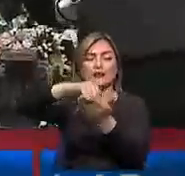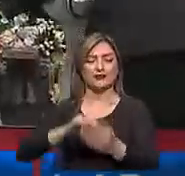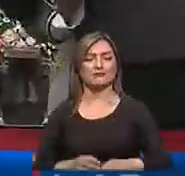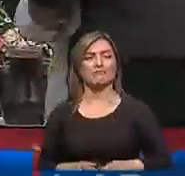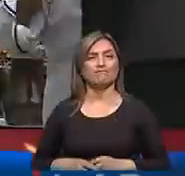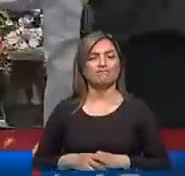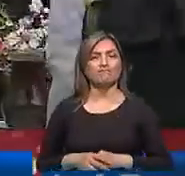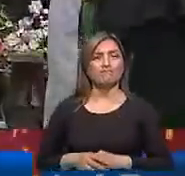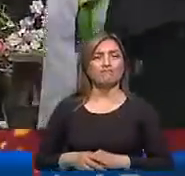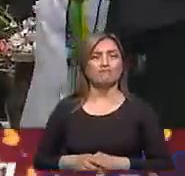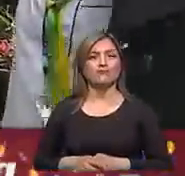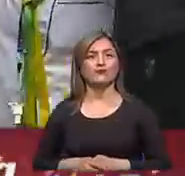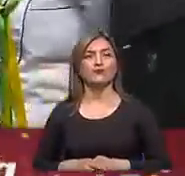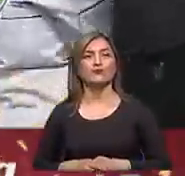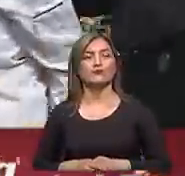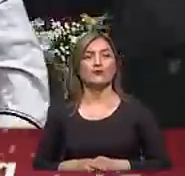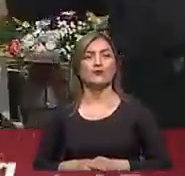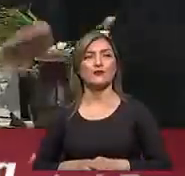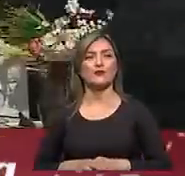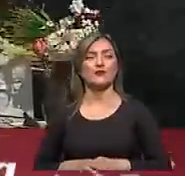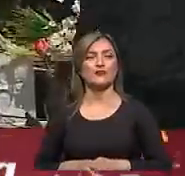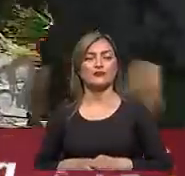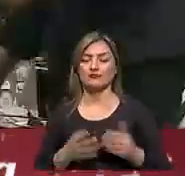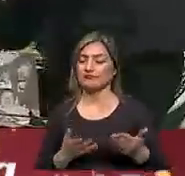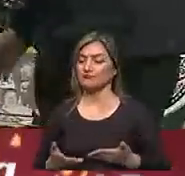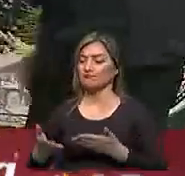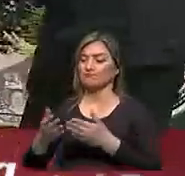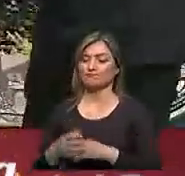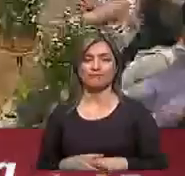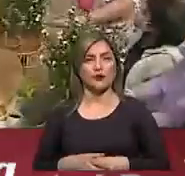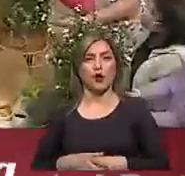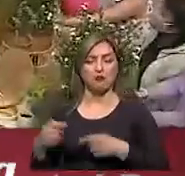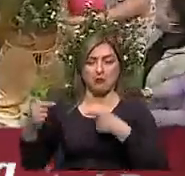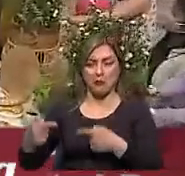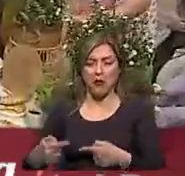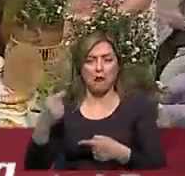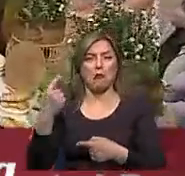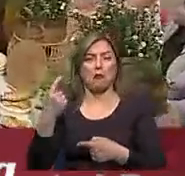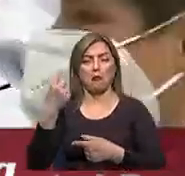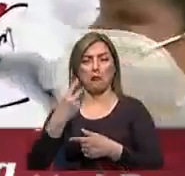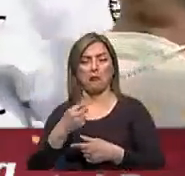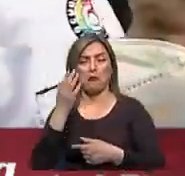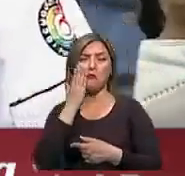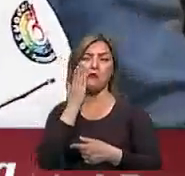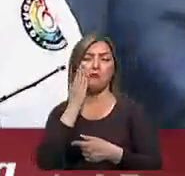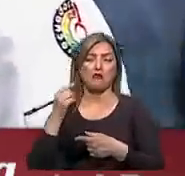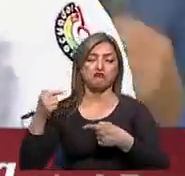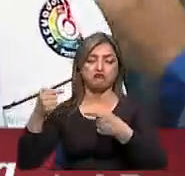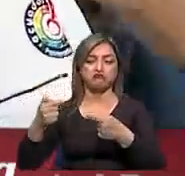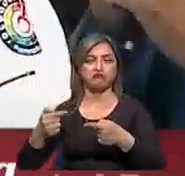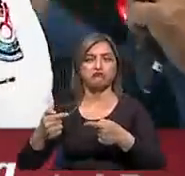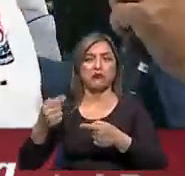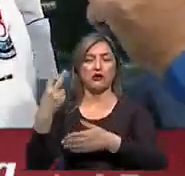¡La Posada del Chagra! Bienvenida, 4 generaciones y siguen trabajando en la